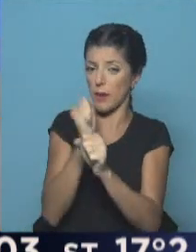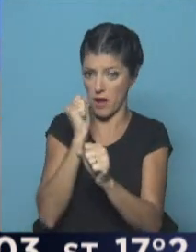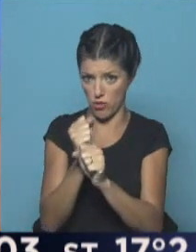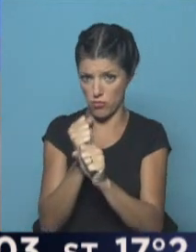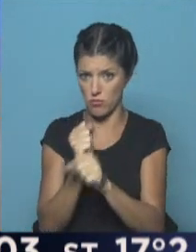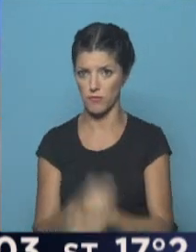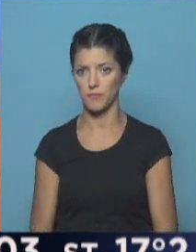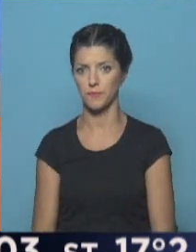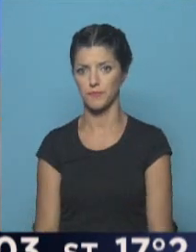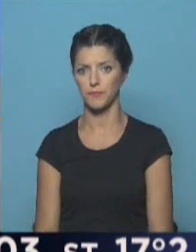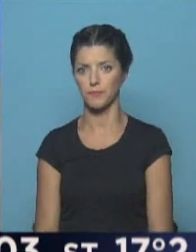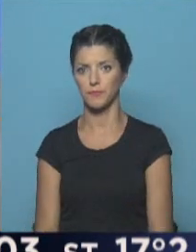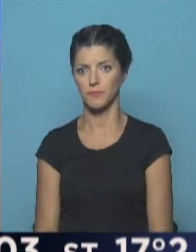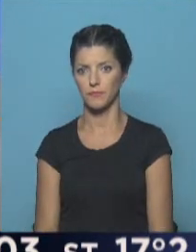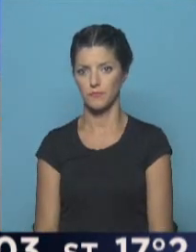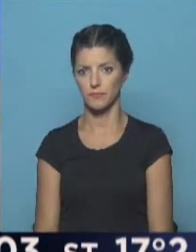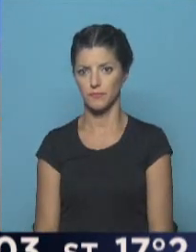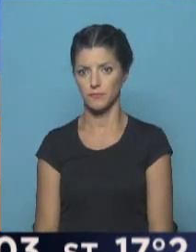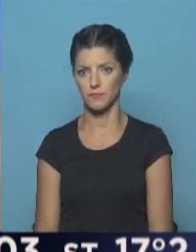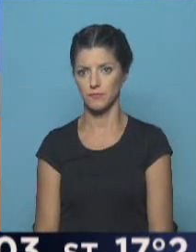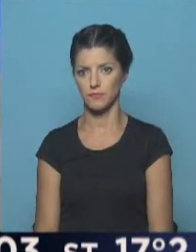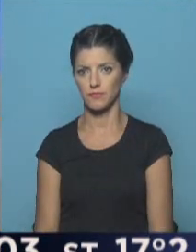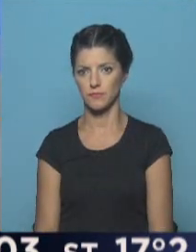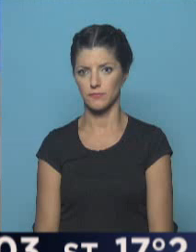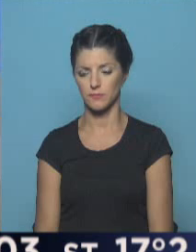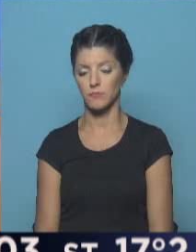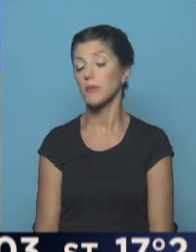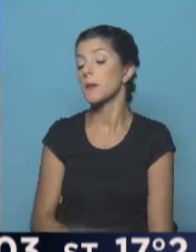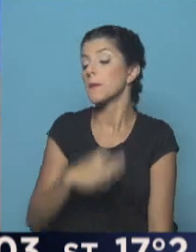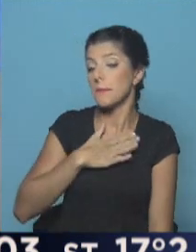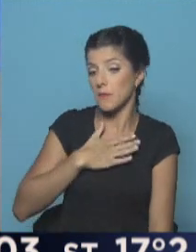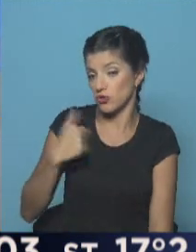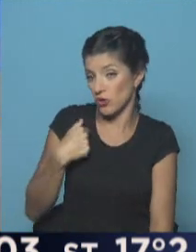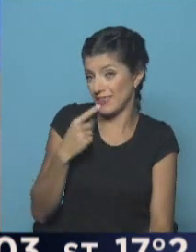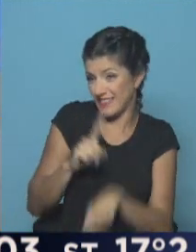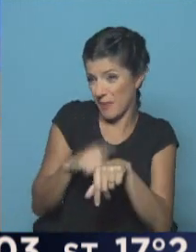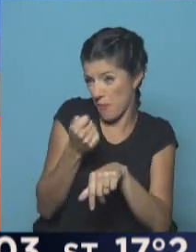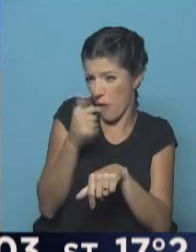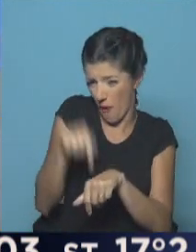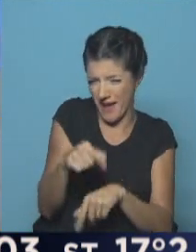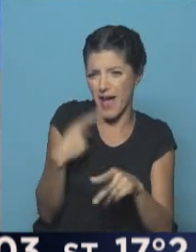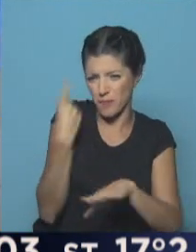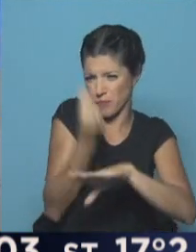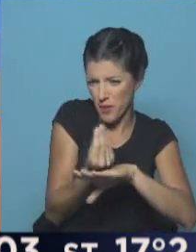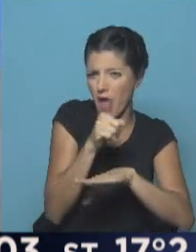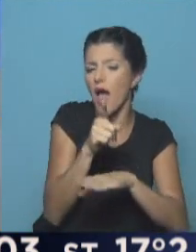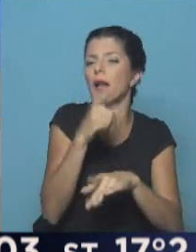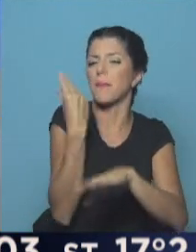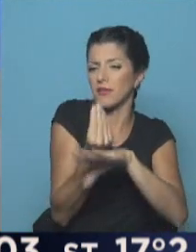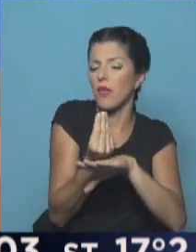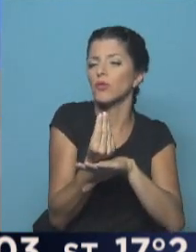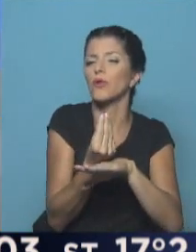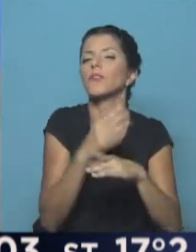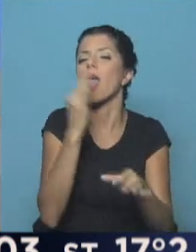esto. Hemos compartido momentos, para mí, en mi poco tiempo trabajando en la selección, la verdad que han sido muy